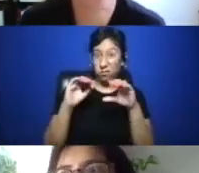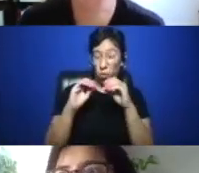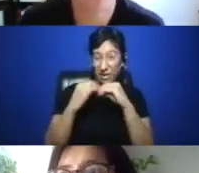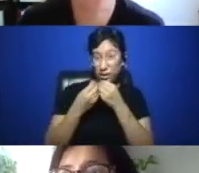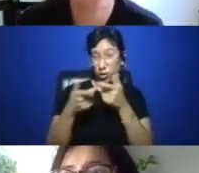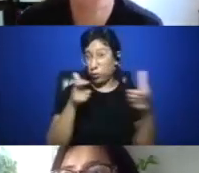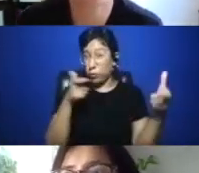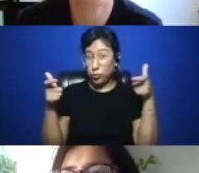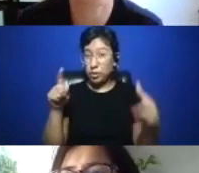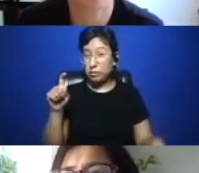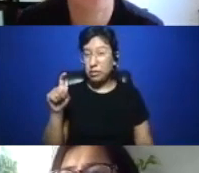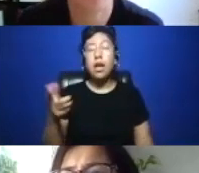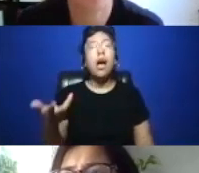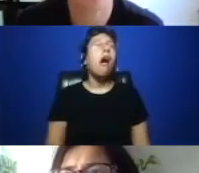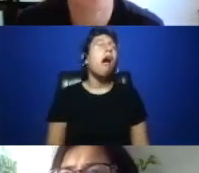grande es el grupo?